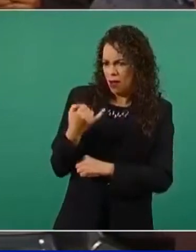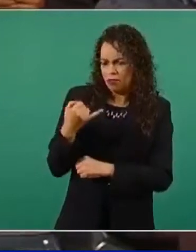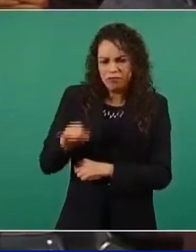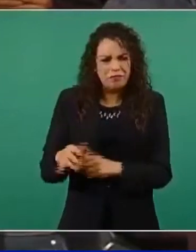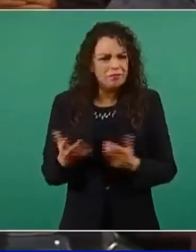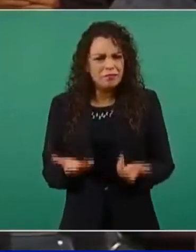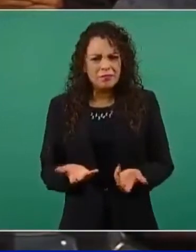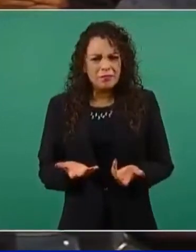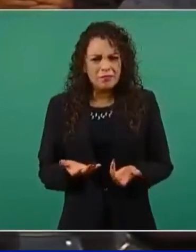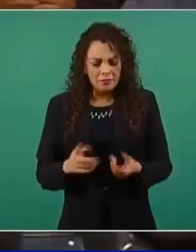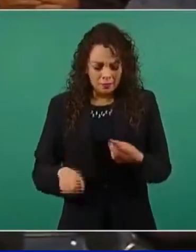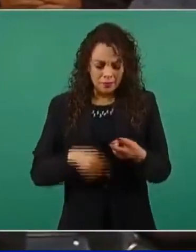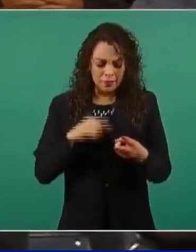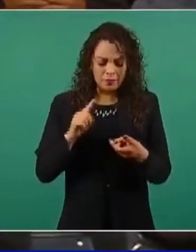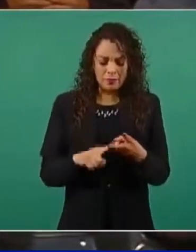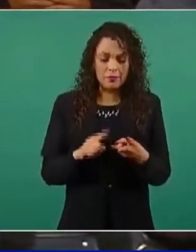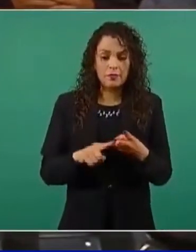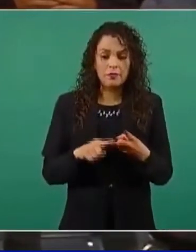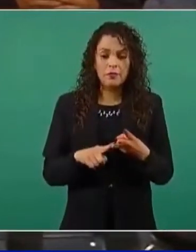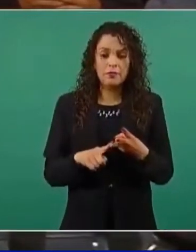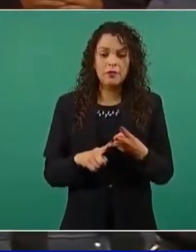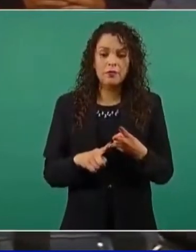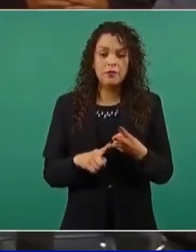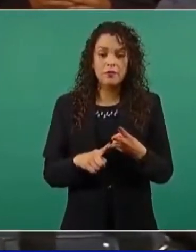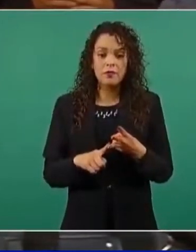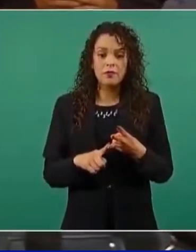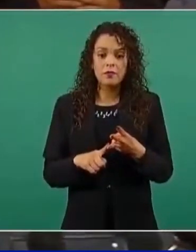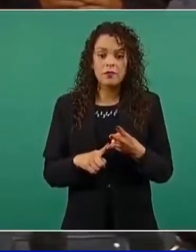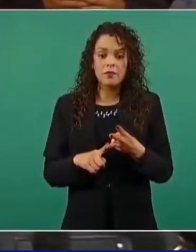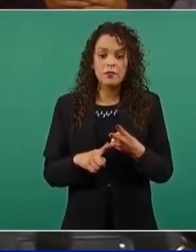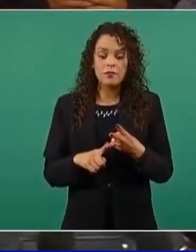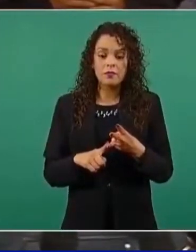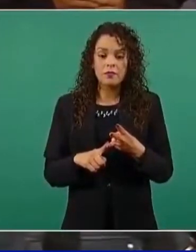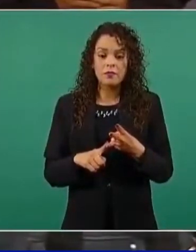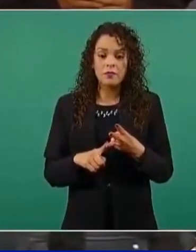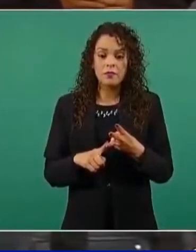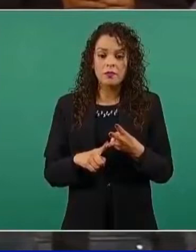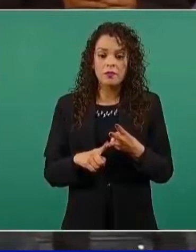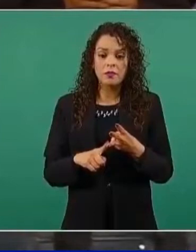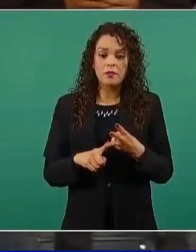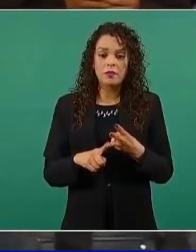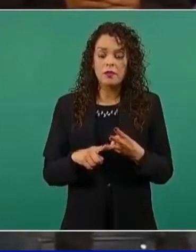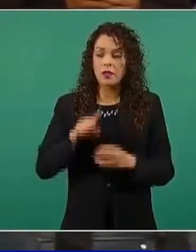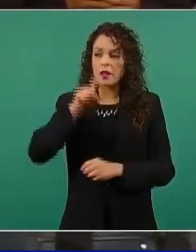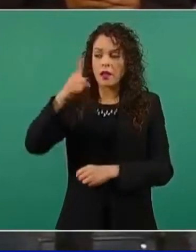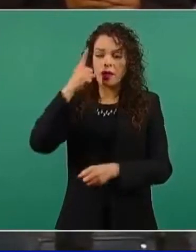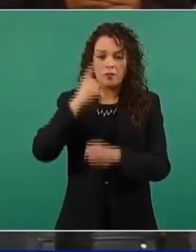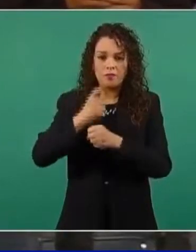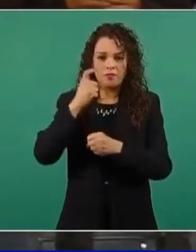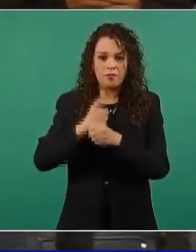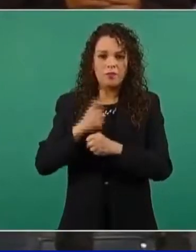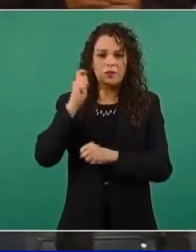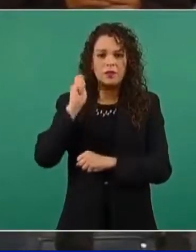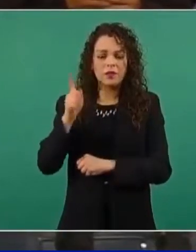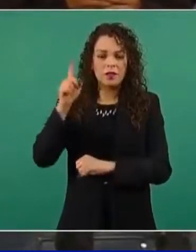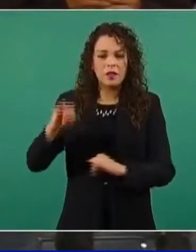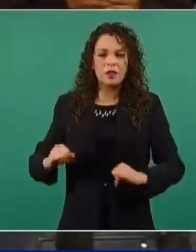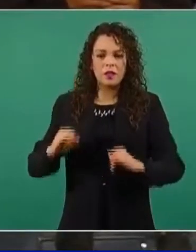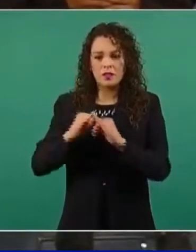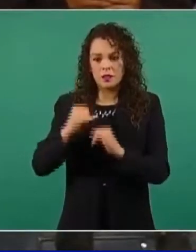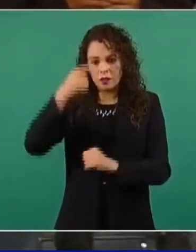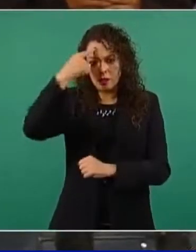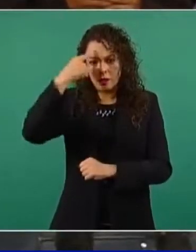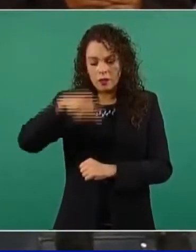Podría citarle también cómo la Junta de Conciliación número 1 de Cancún, en contubernio con